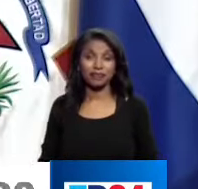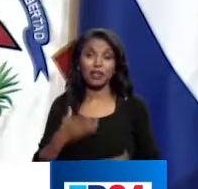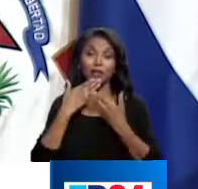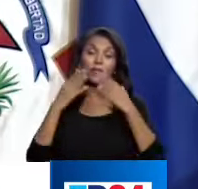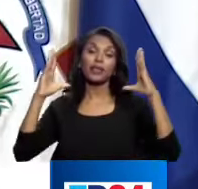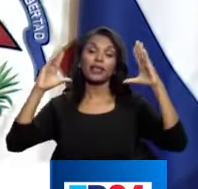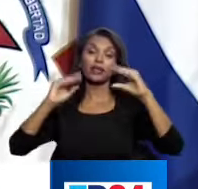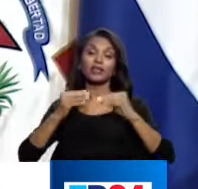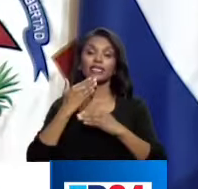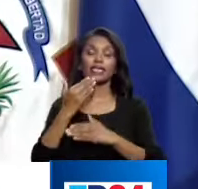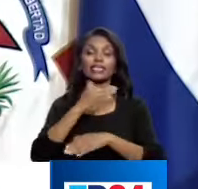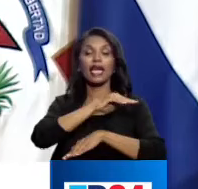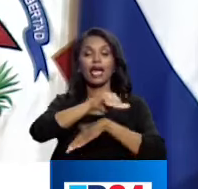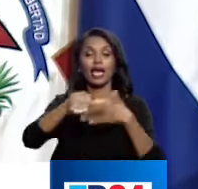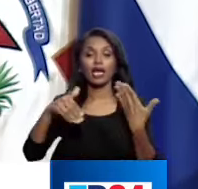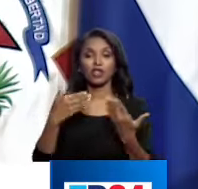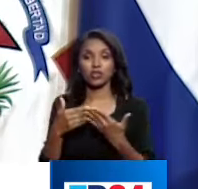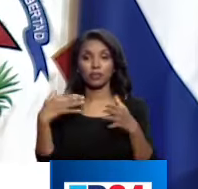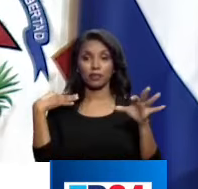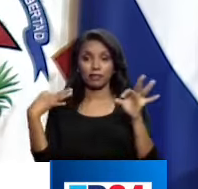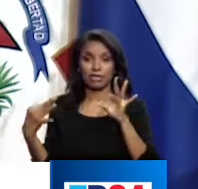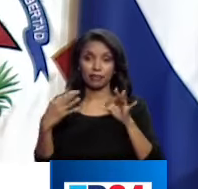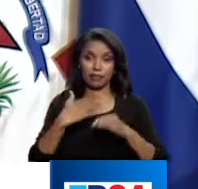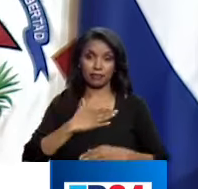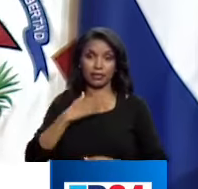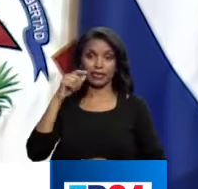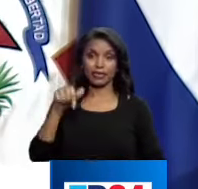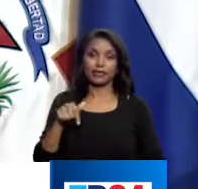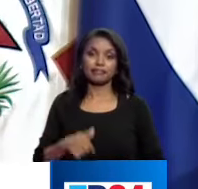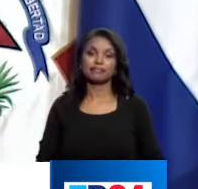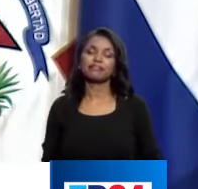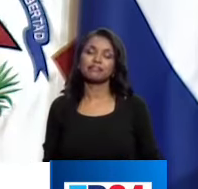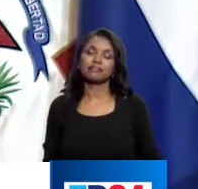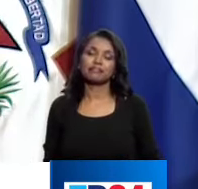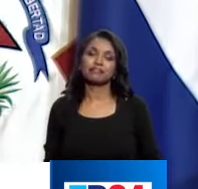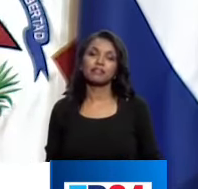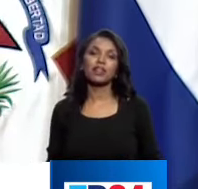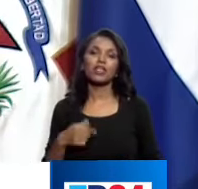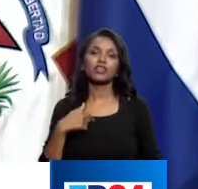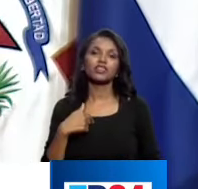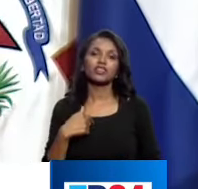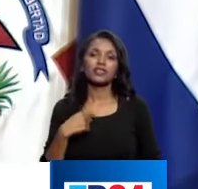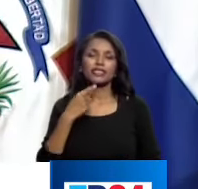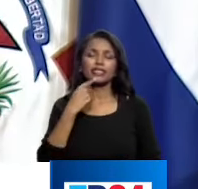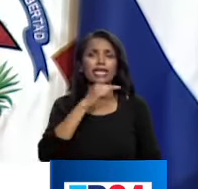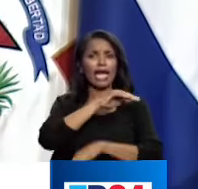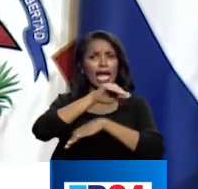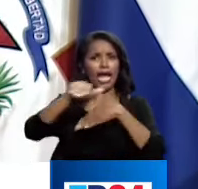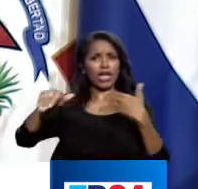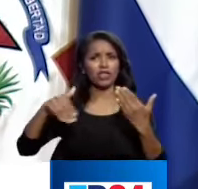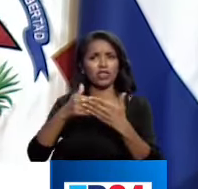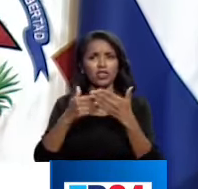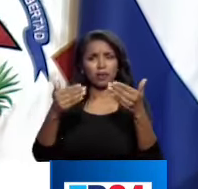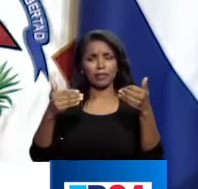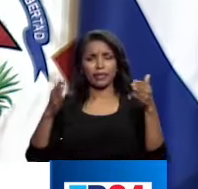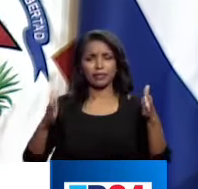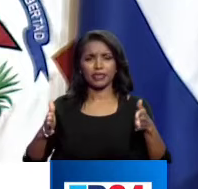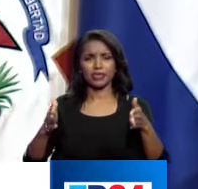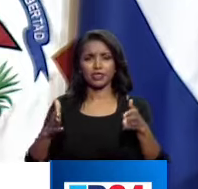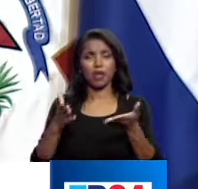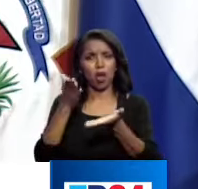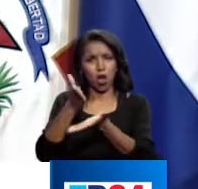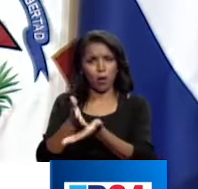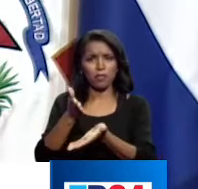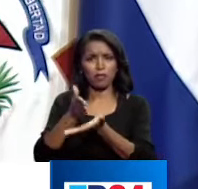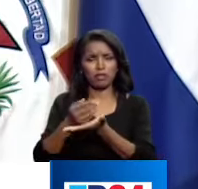noches y gracias a todos por este espacio. Yo quiero dirigirme a los panameños y dejar muy claro mi compromiso con este sector.